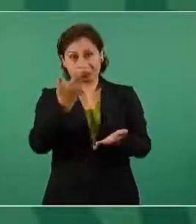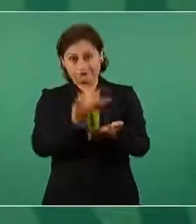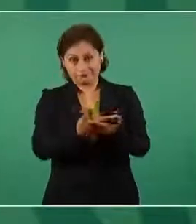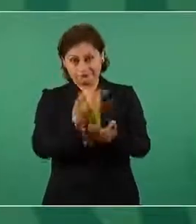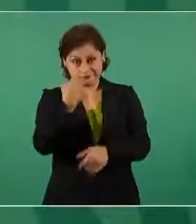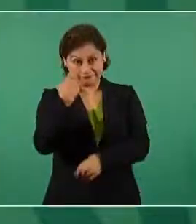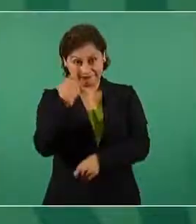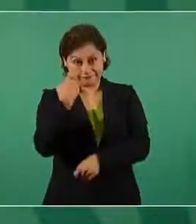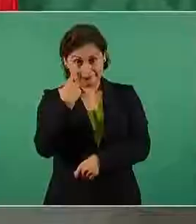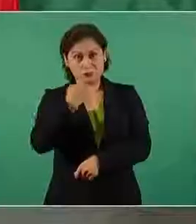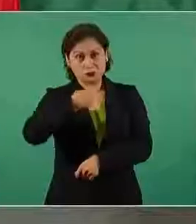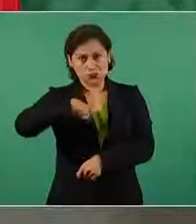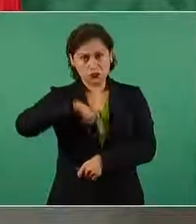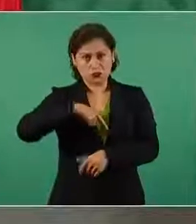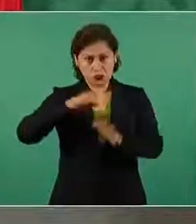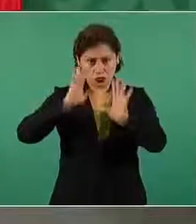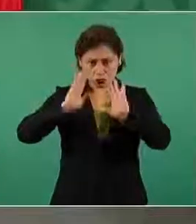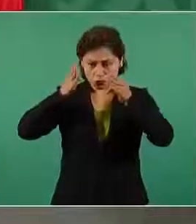tenemos en Chiapas